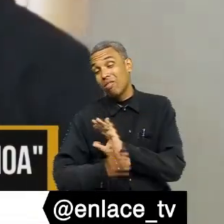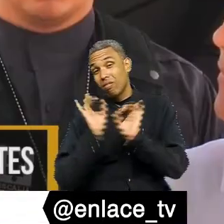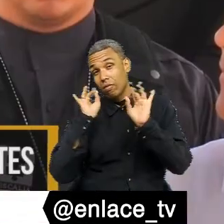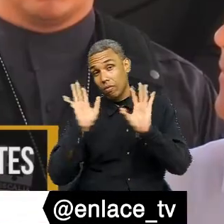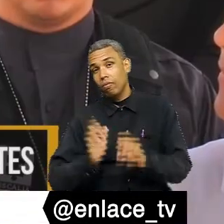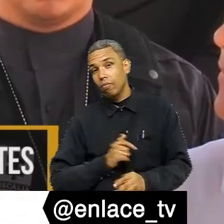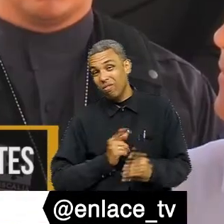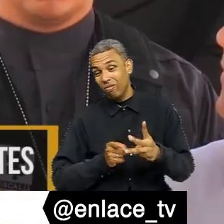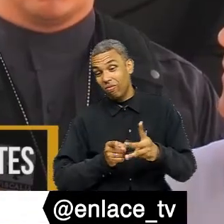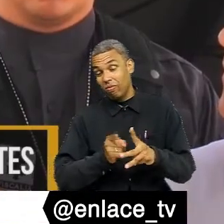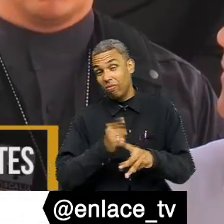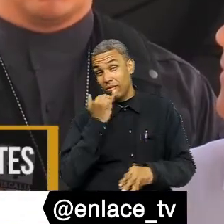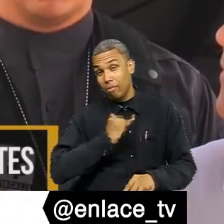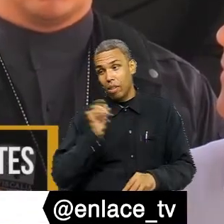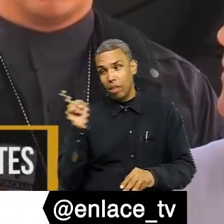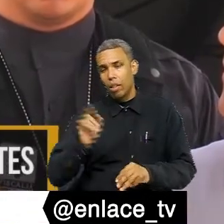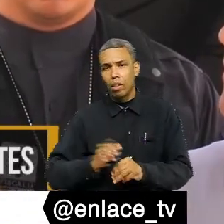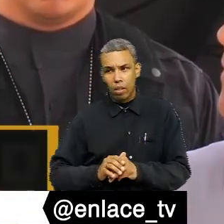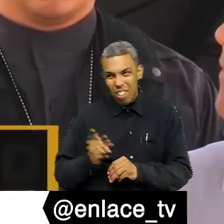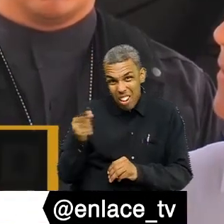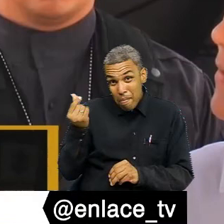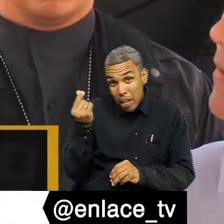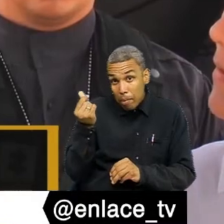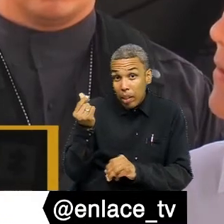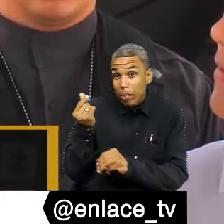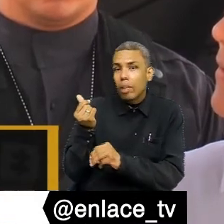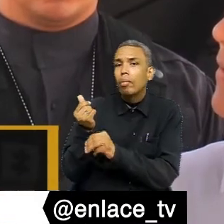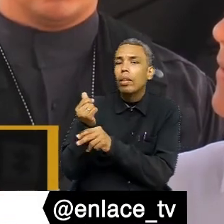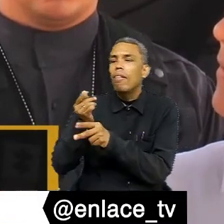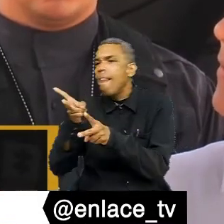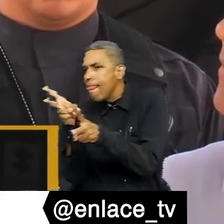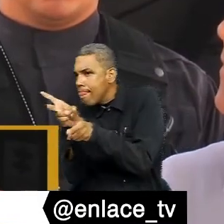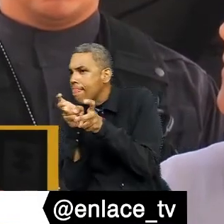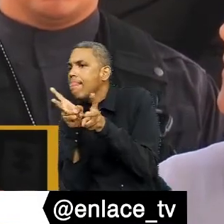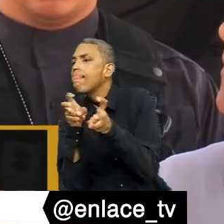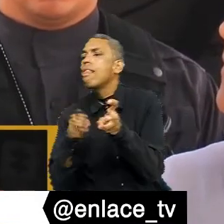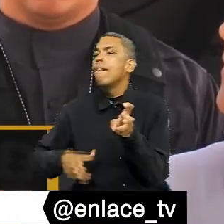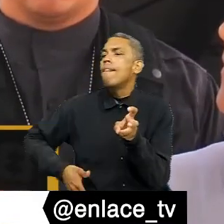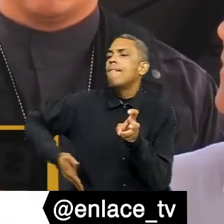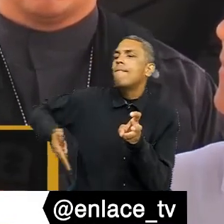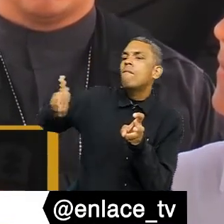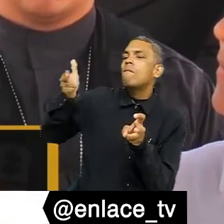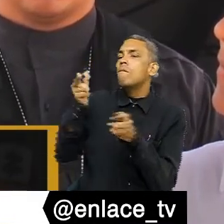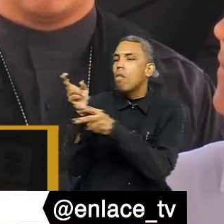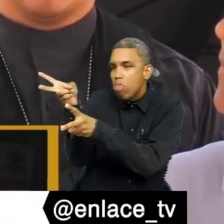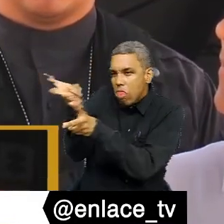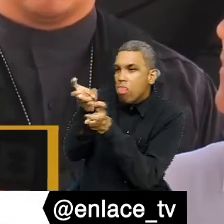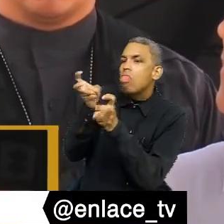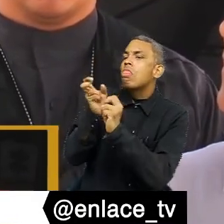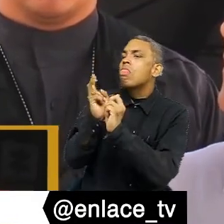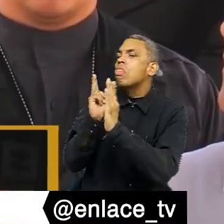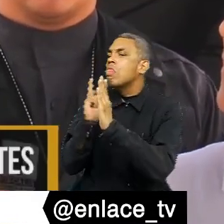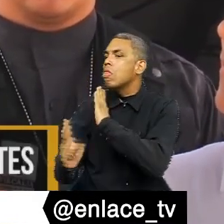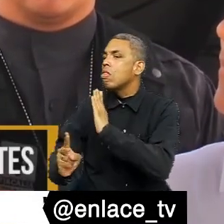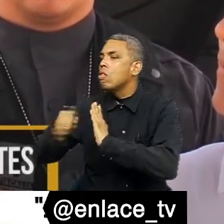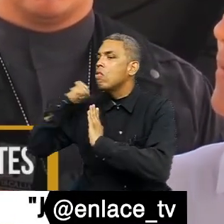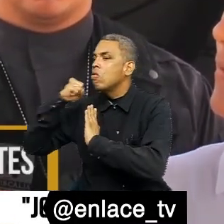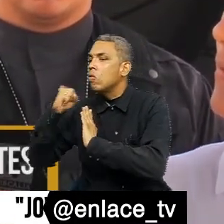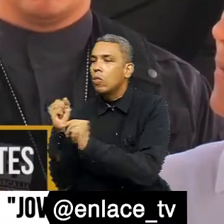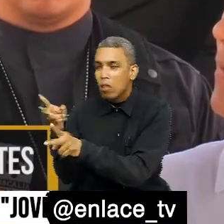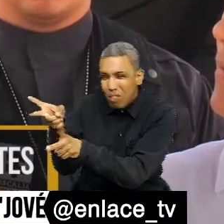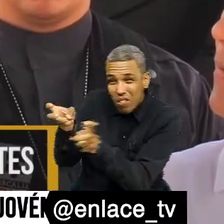En el tema de la extorsión, él direccionaba a algunos sujetos que coadyudaban en el tema de los cobros